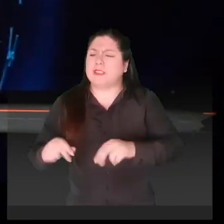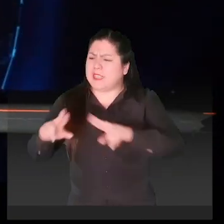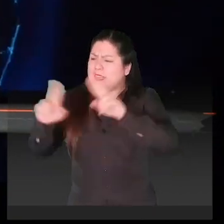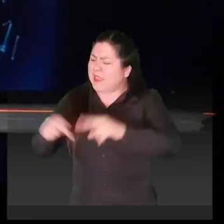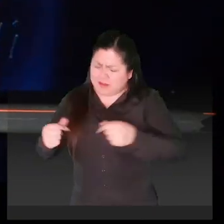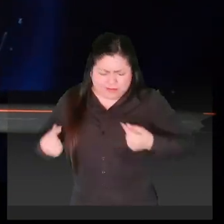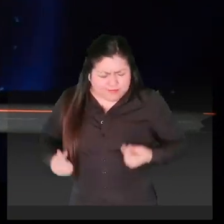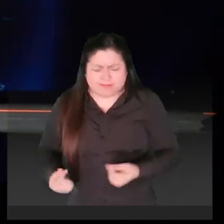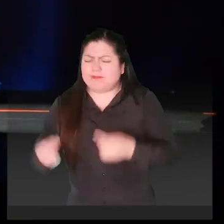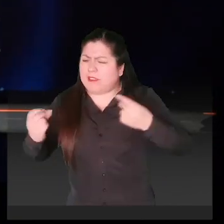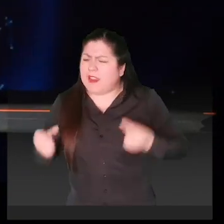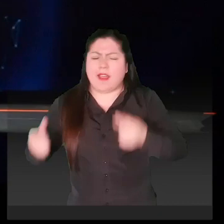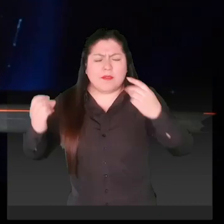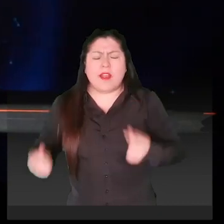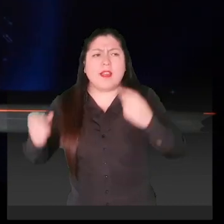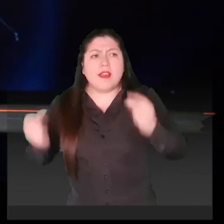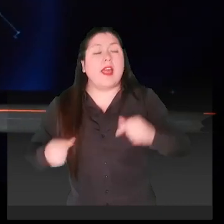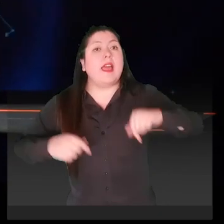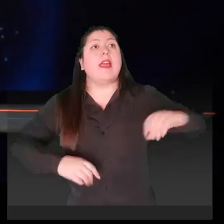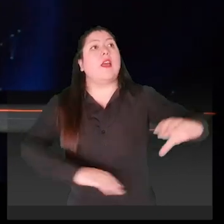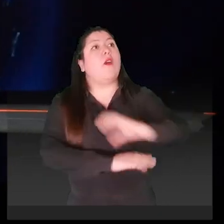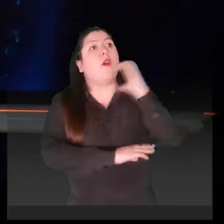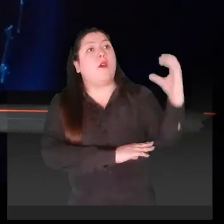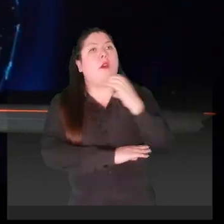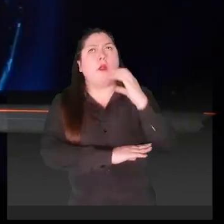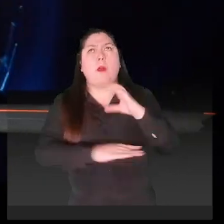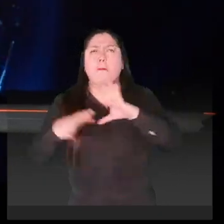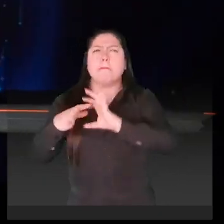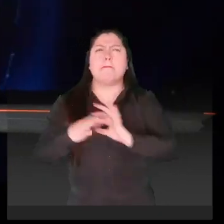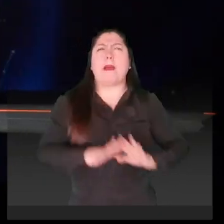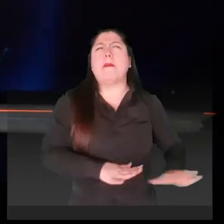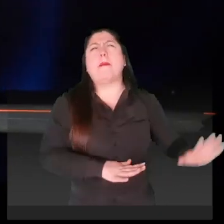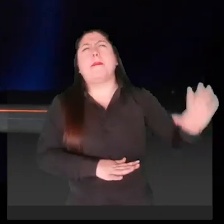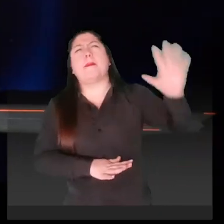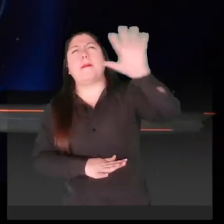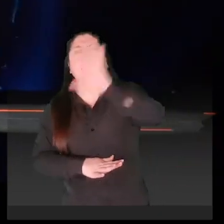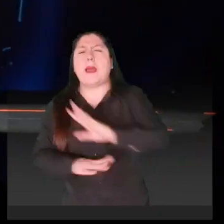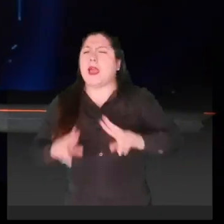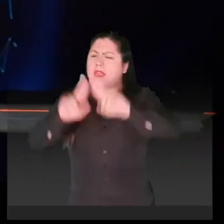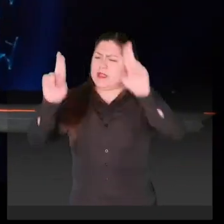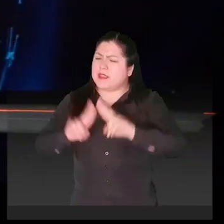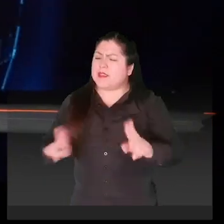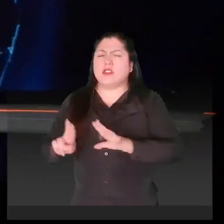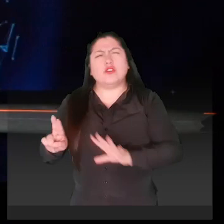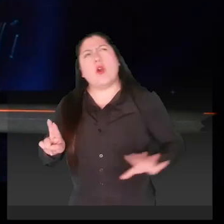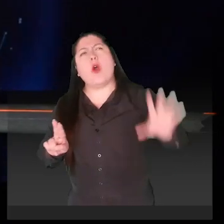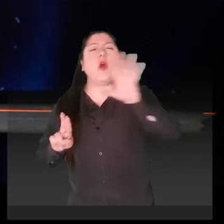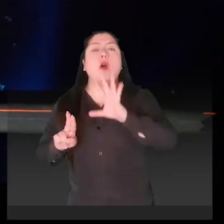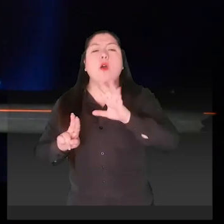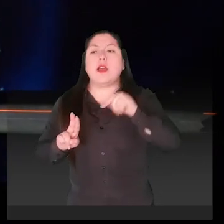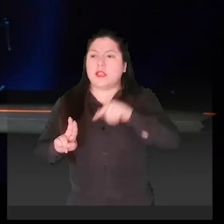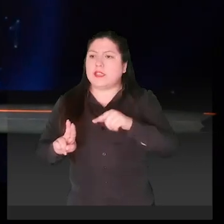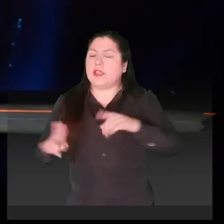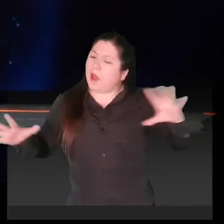aceleramiento, acelerar esa conectividad para llegar a un país que esté conectado, pero que esa conectividad nos